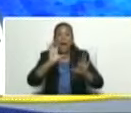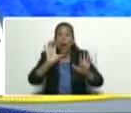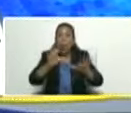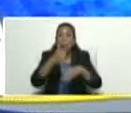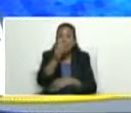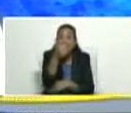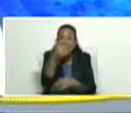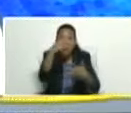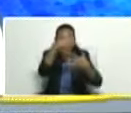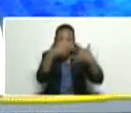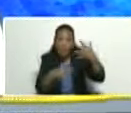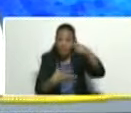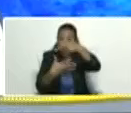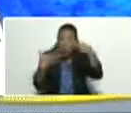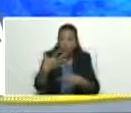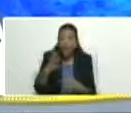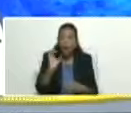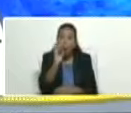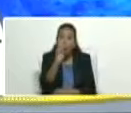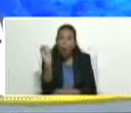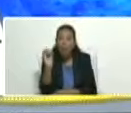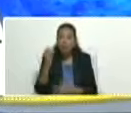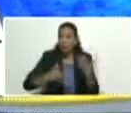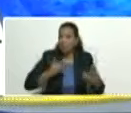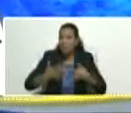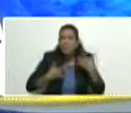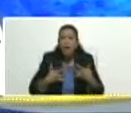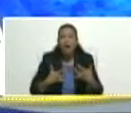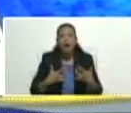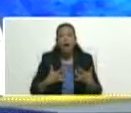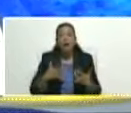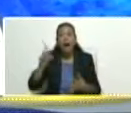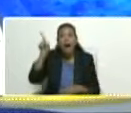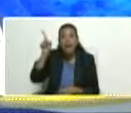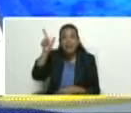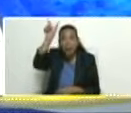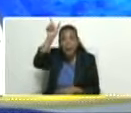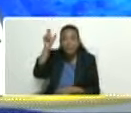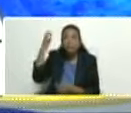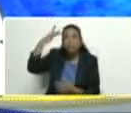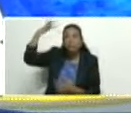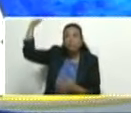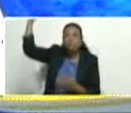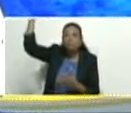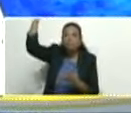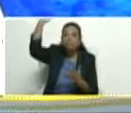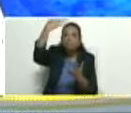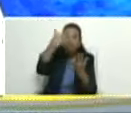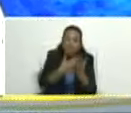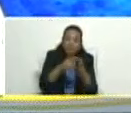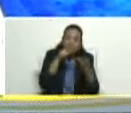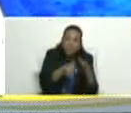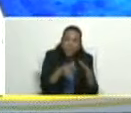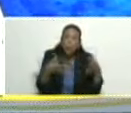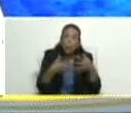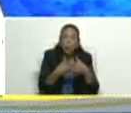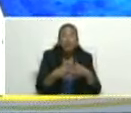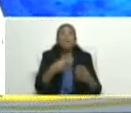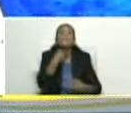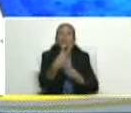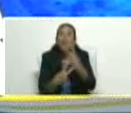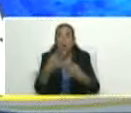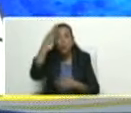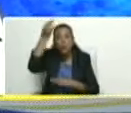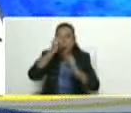vértices, en estas 40 acciones, está el espíritu vivo del comandante Chávez. Y cuente usted con los voceros de los